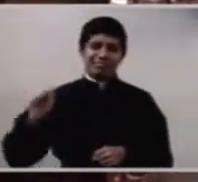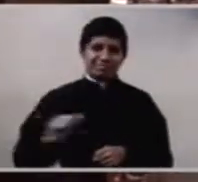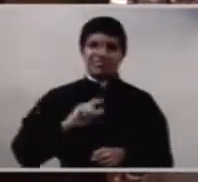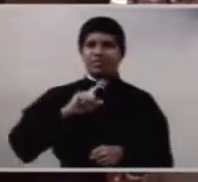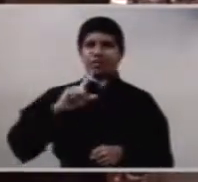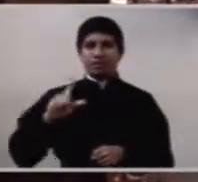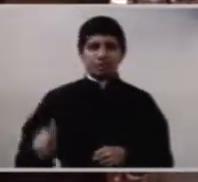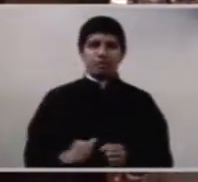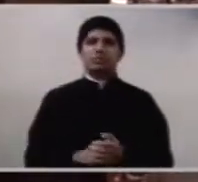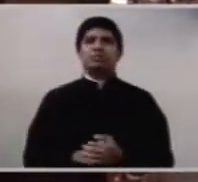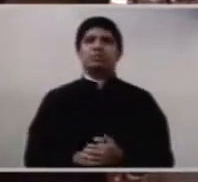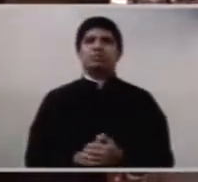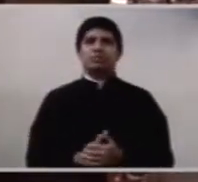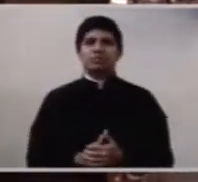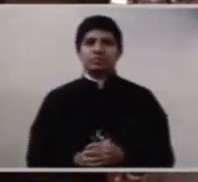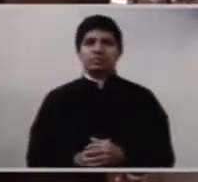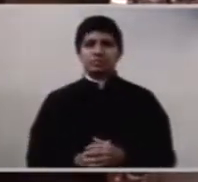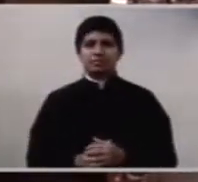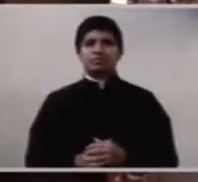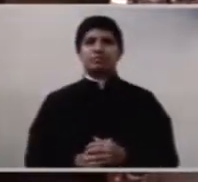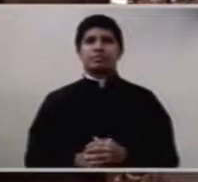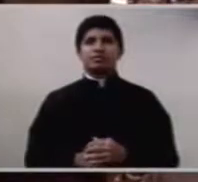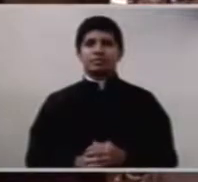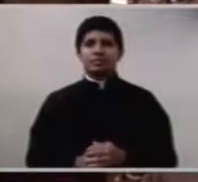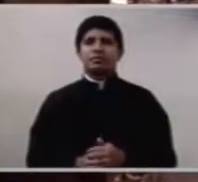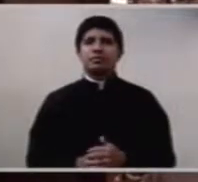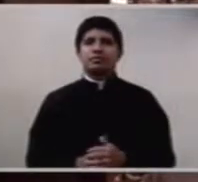mismo responder mañana.